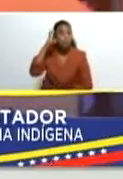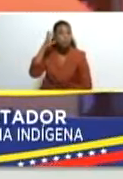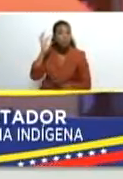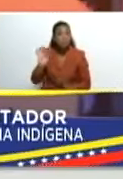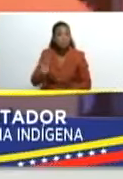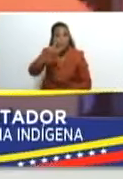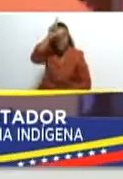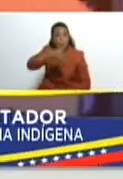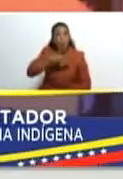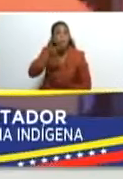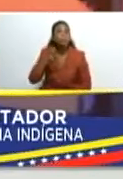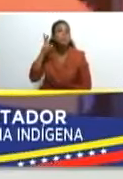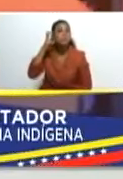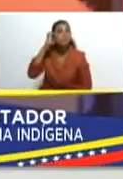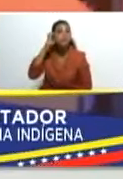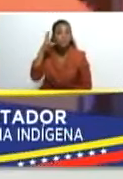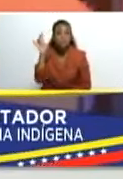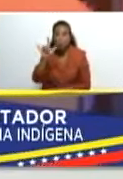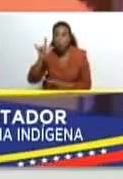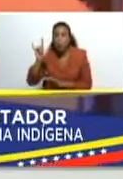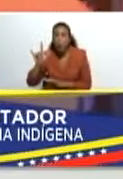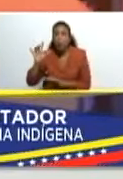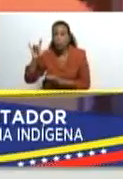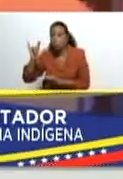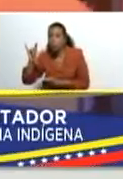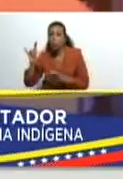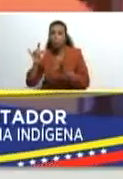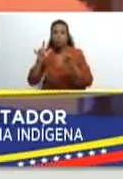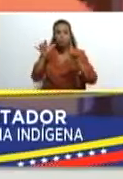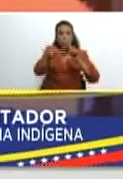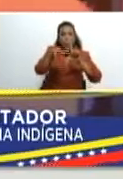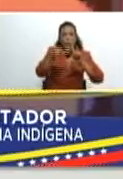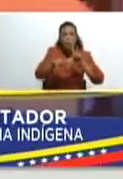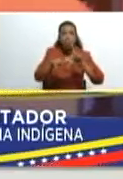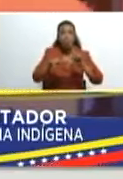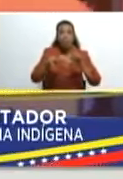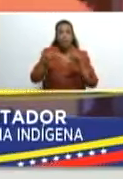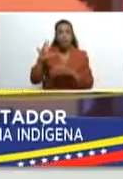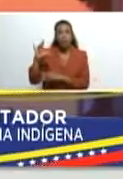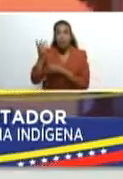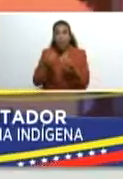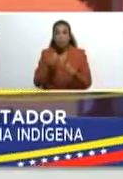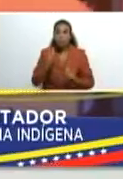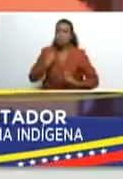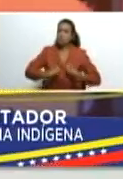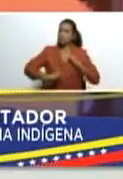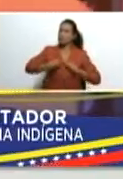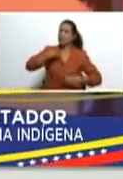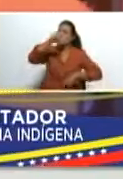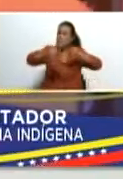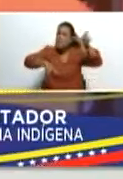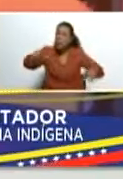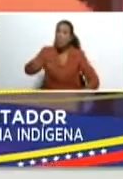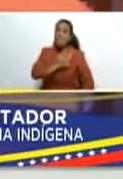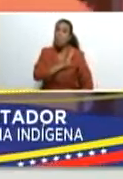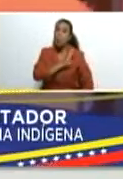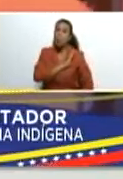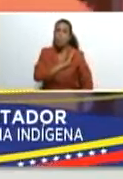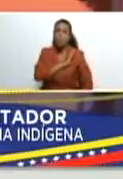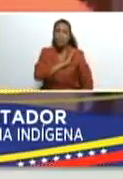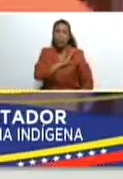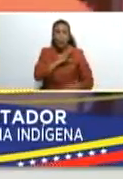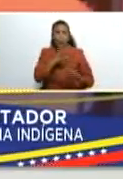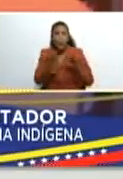he visto en las redes sociales y estoy preocupado por esa